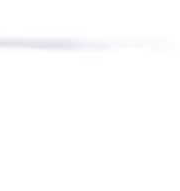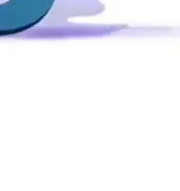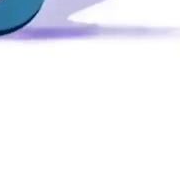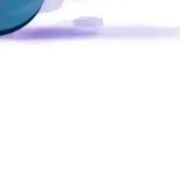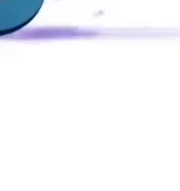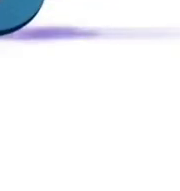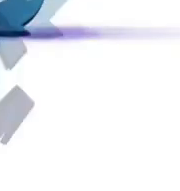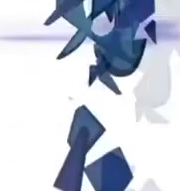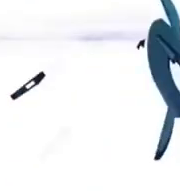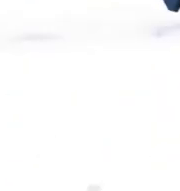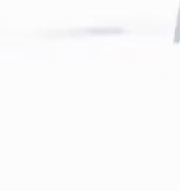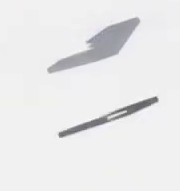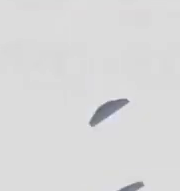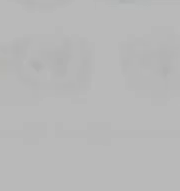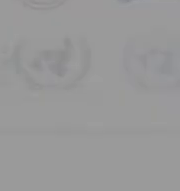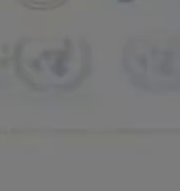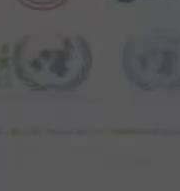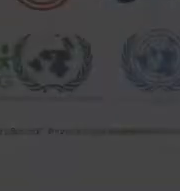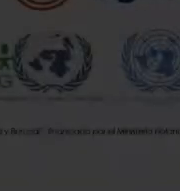Métele un gol al machismo.